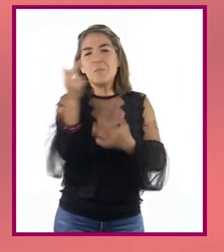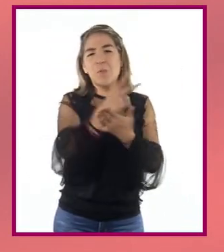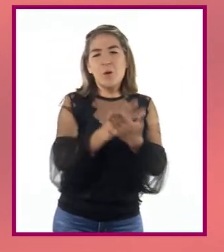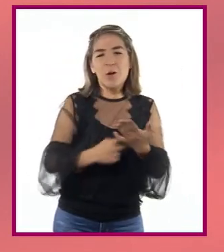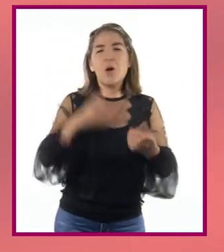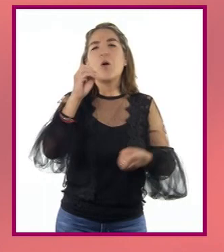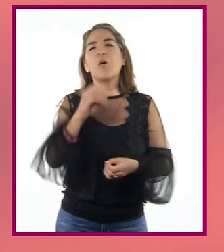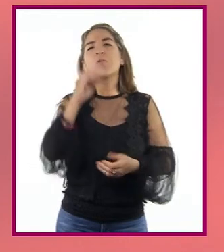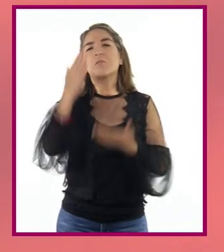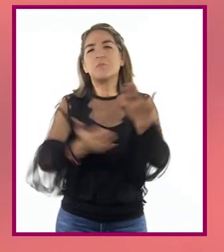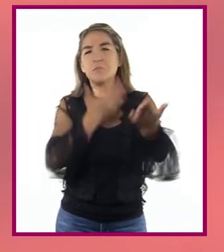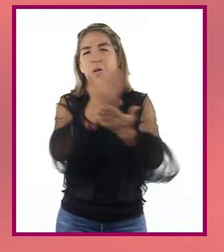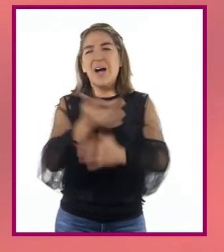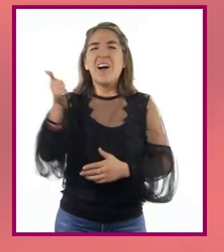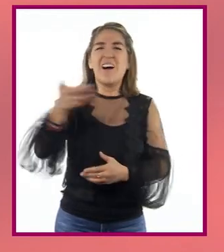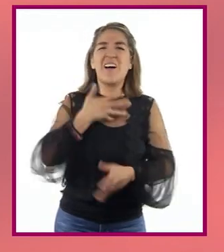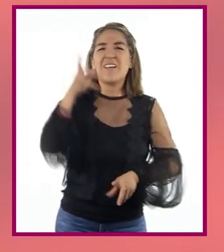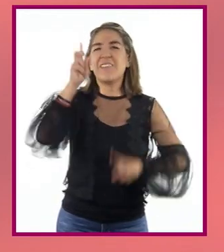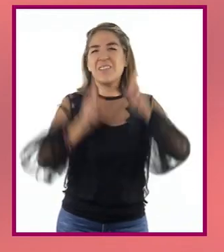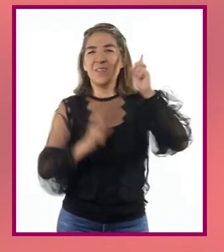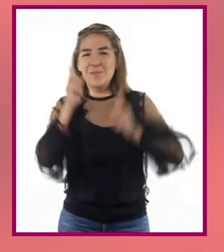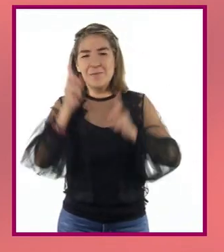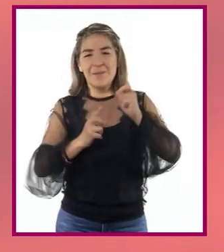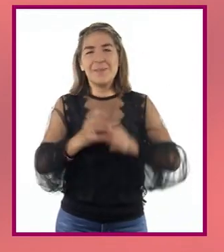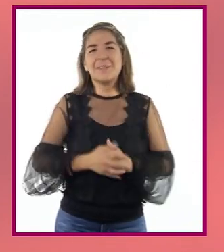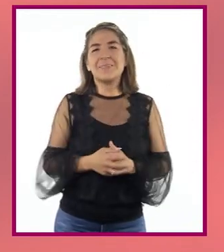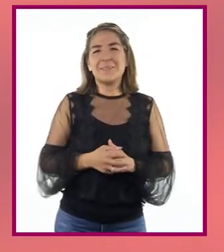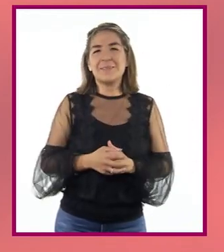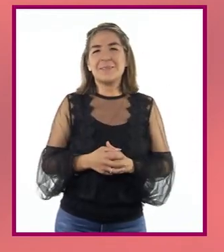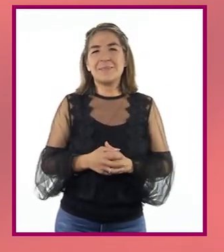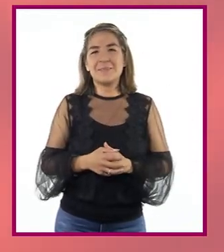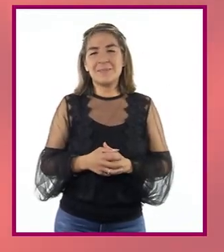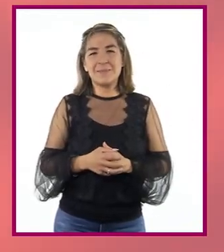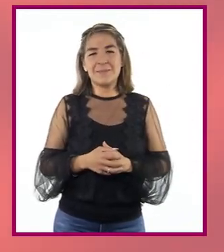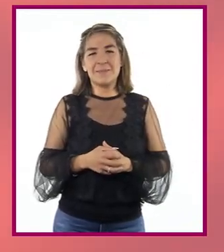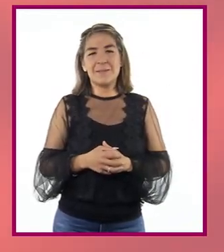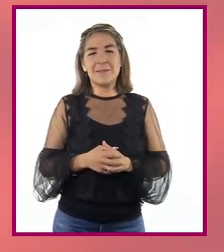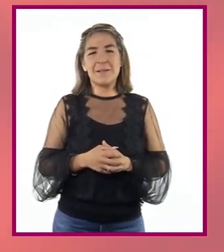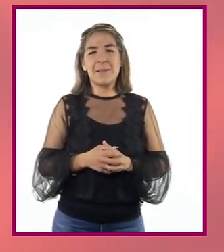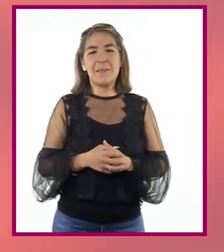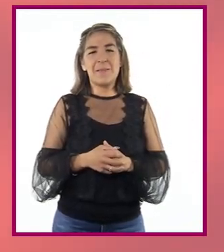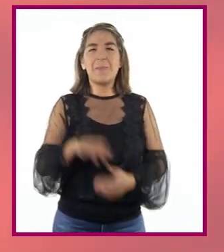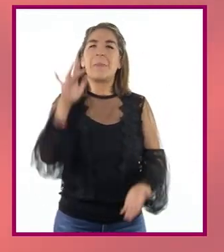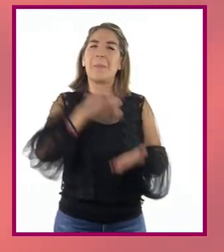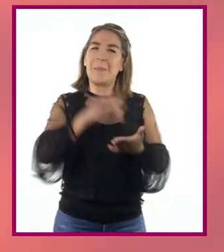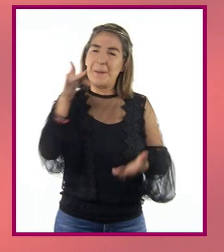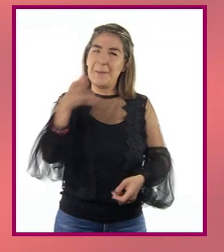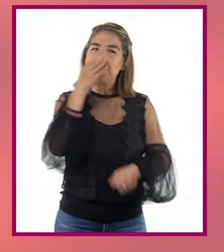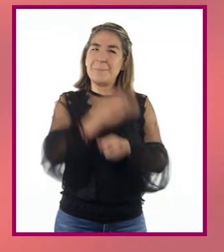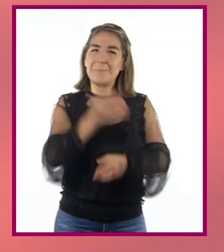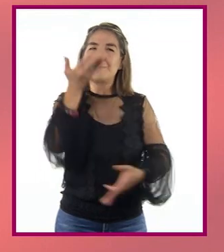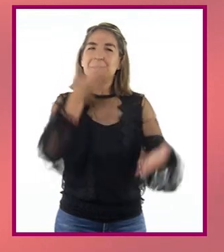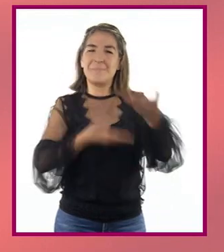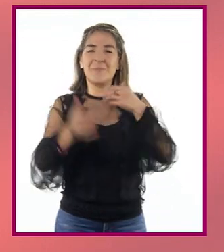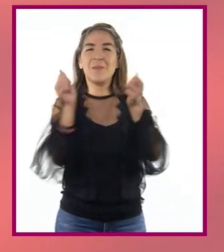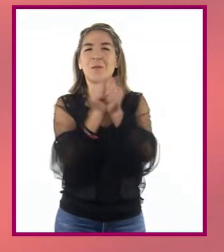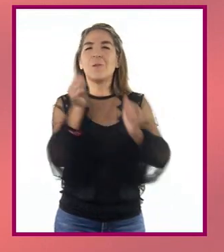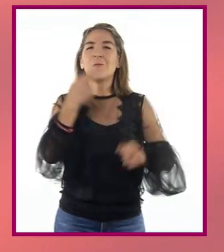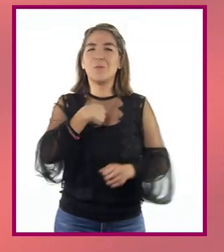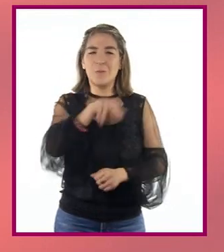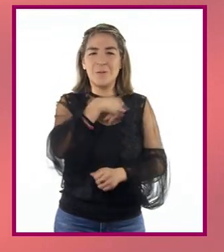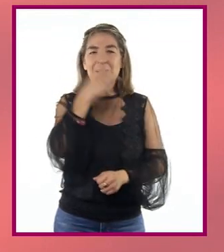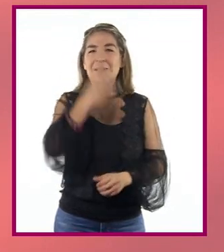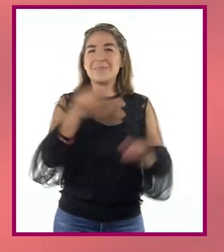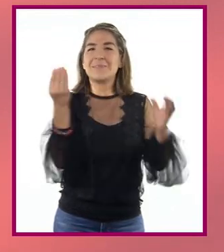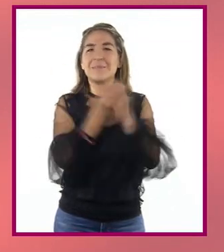que nos planteen sus dudas. Gracias por compartir con nosotros esta